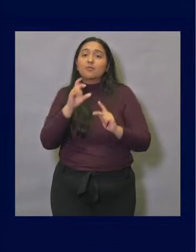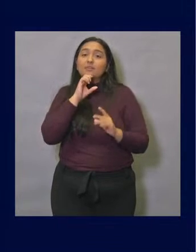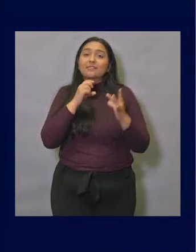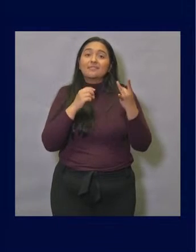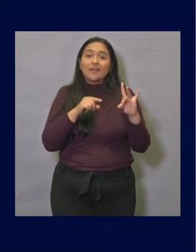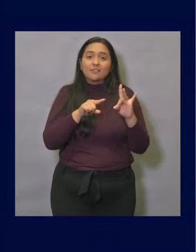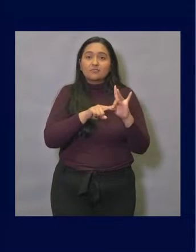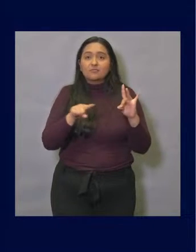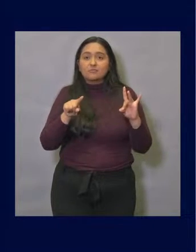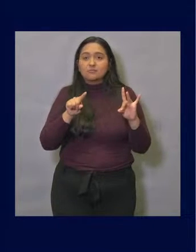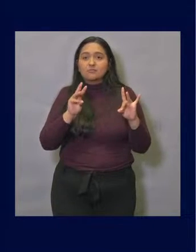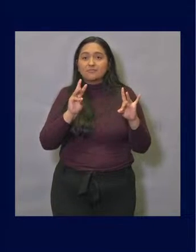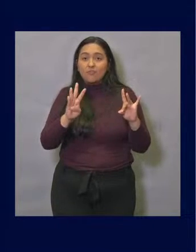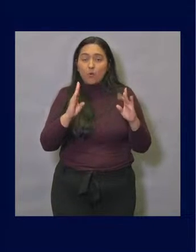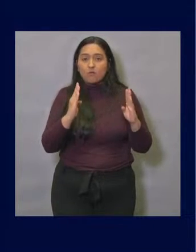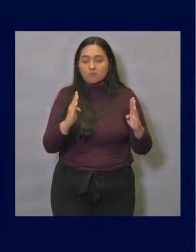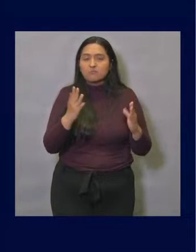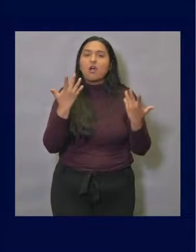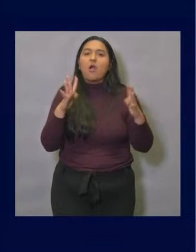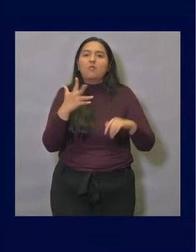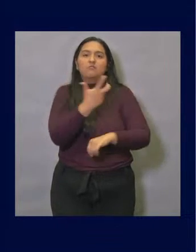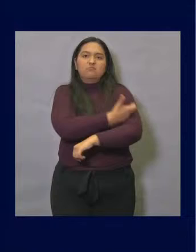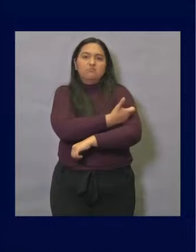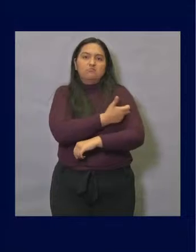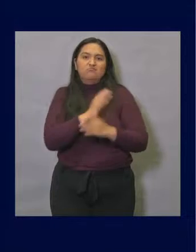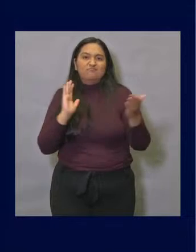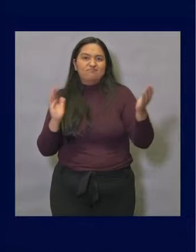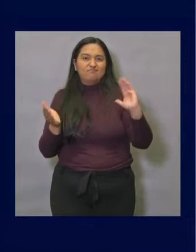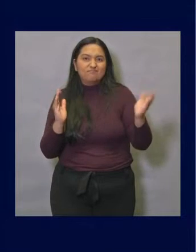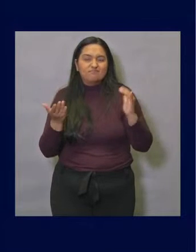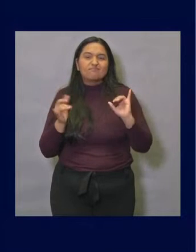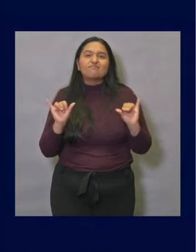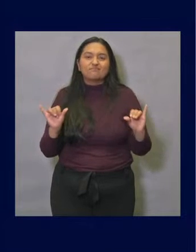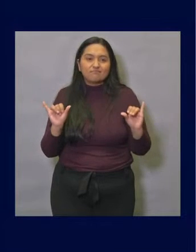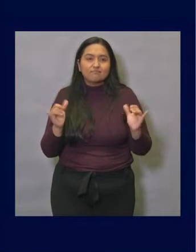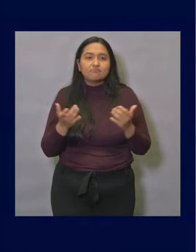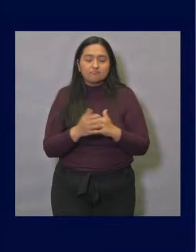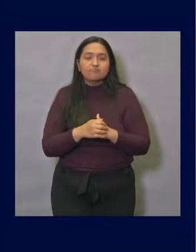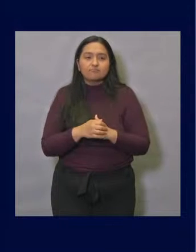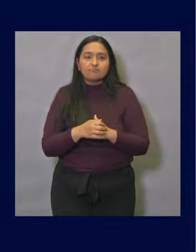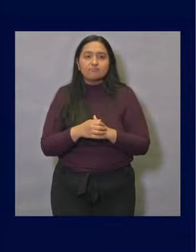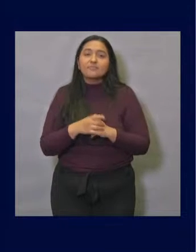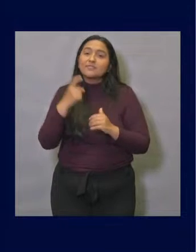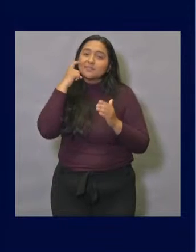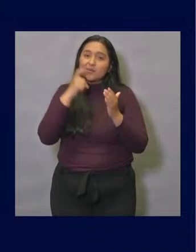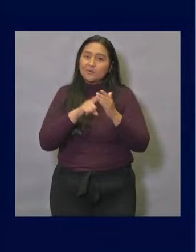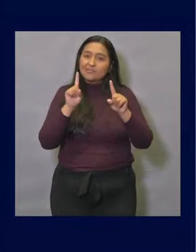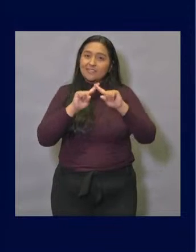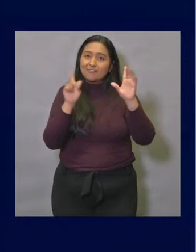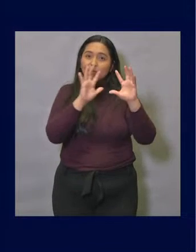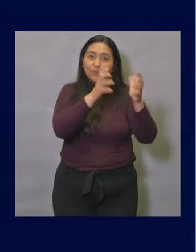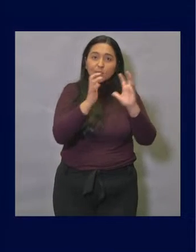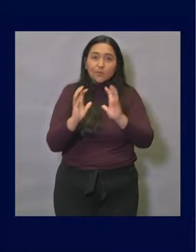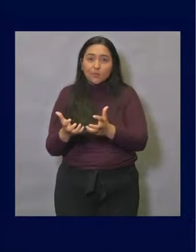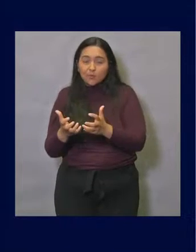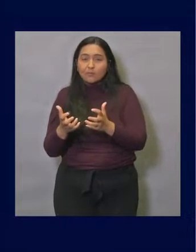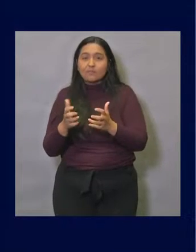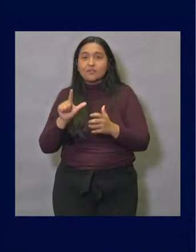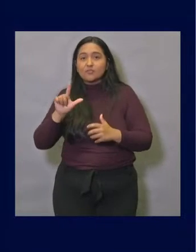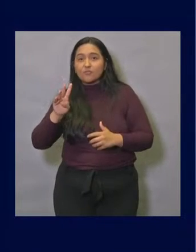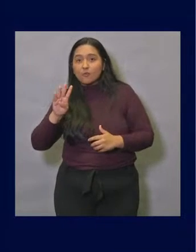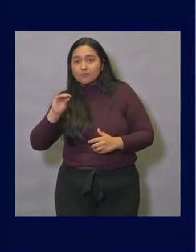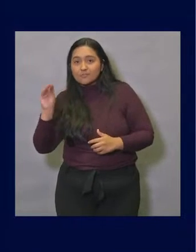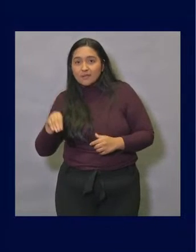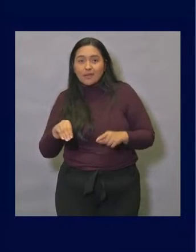años se han vacunado. Queremos señalar que la diferencia en las tasas de vacunación de estos grupos se debe en gran parte al periodo